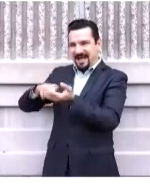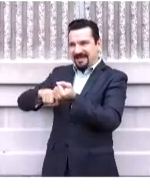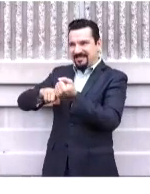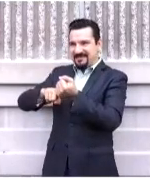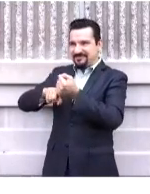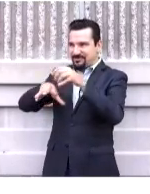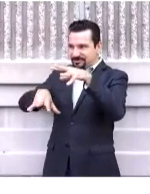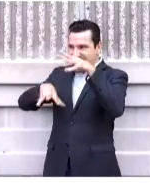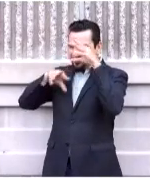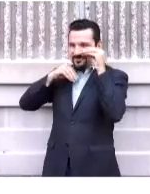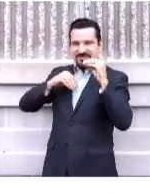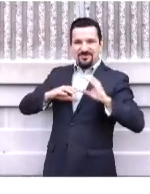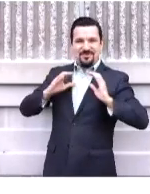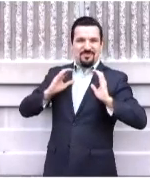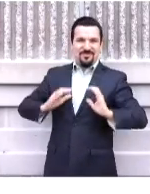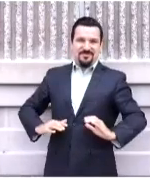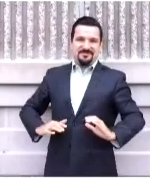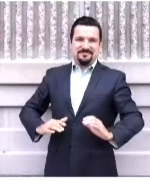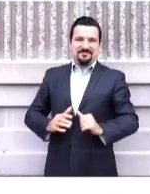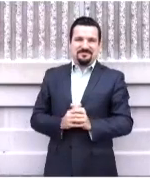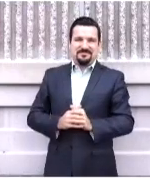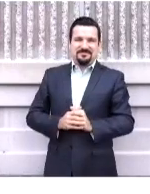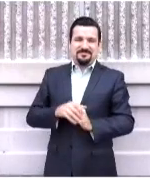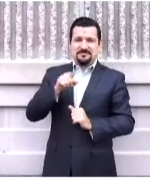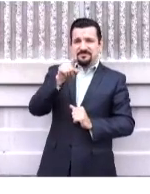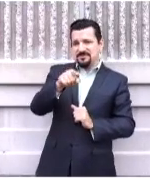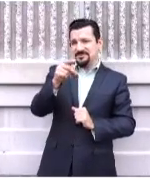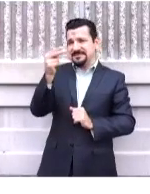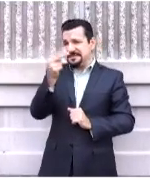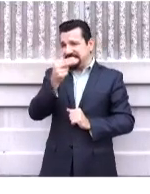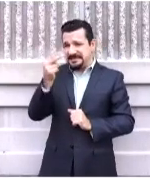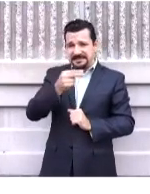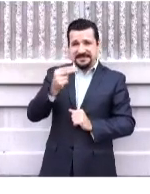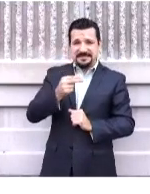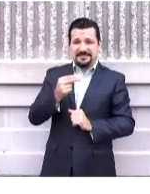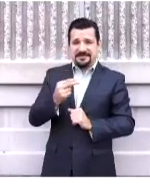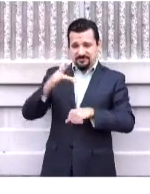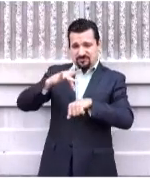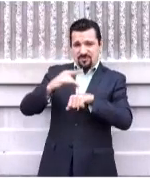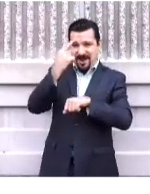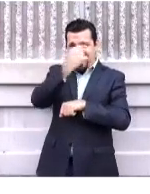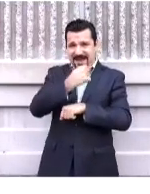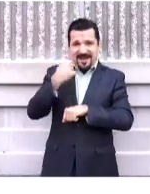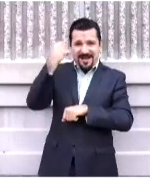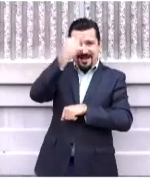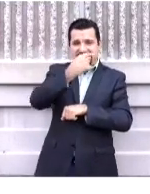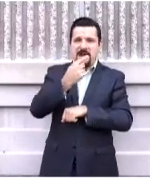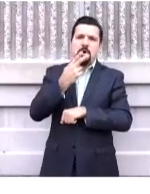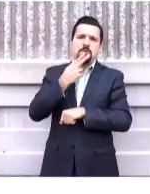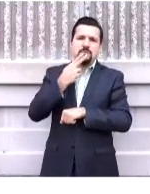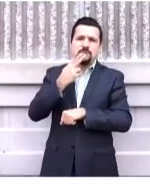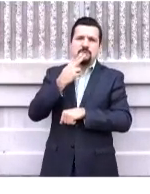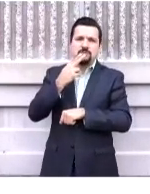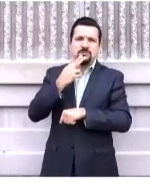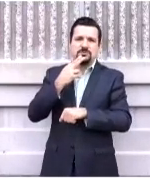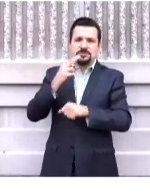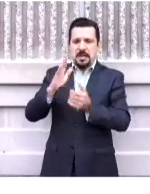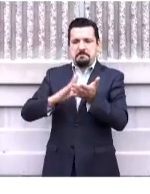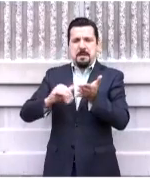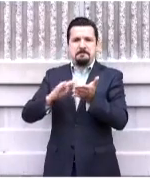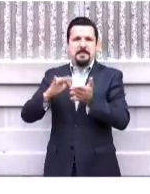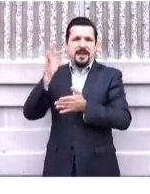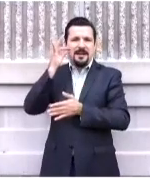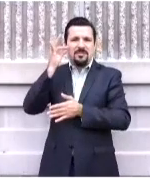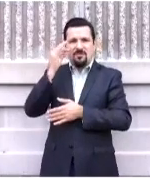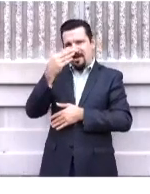cuerpo. Si es una necesidad hacerlo, utilicemos un pañuelo desechable